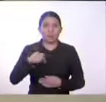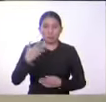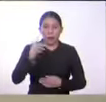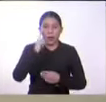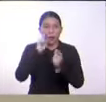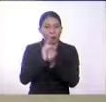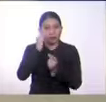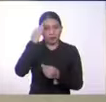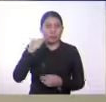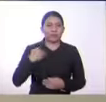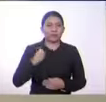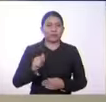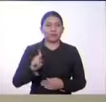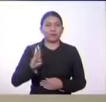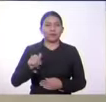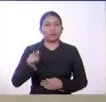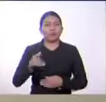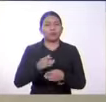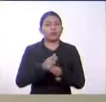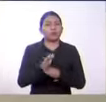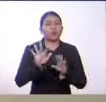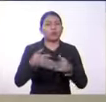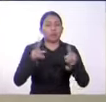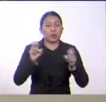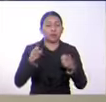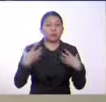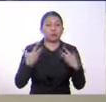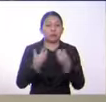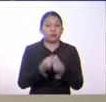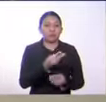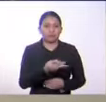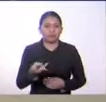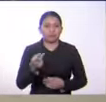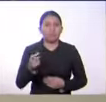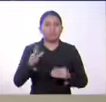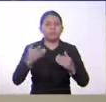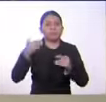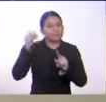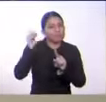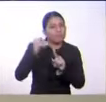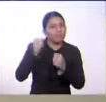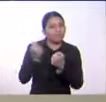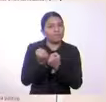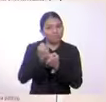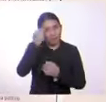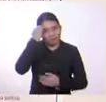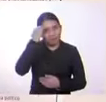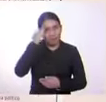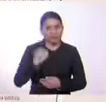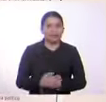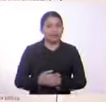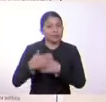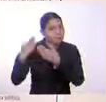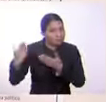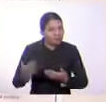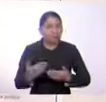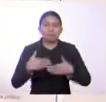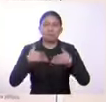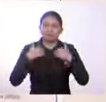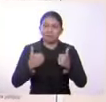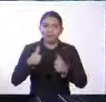conocen, Alba Calderón, especialista en la materia de sociales, nos acompaña y nos va a ayudar a aprender un poco más. Bienvenida, Alba, ¿cómo ha estado? Bastante bien, esperando el